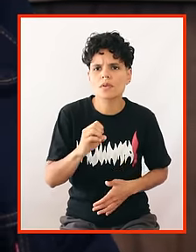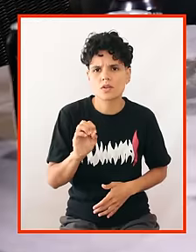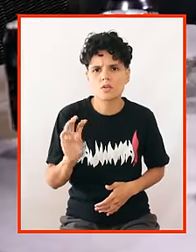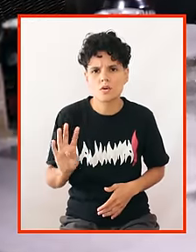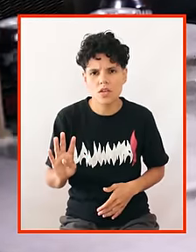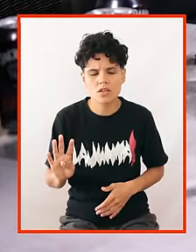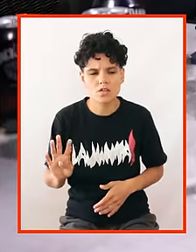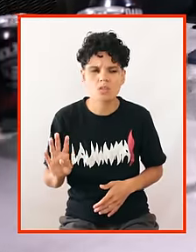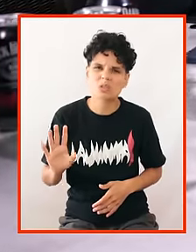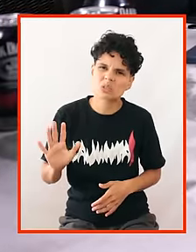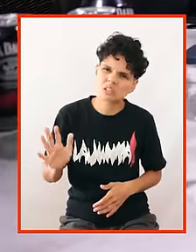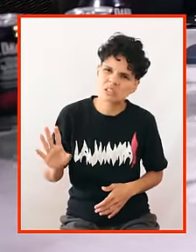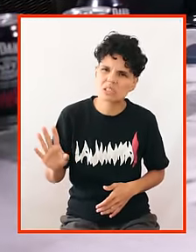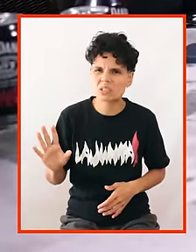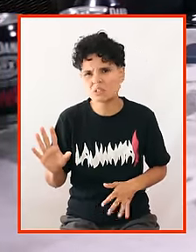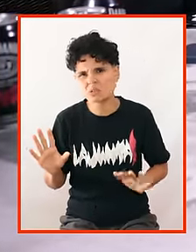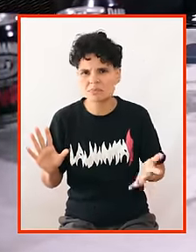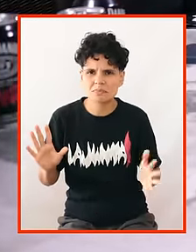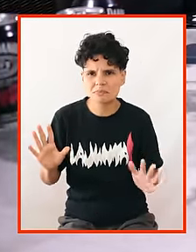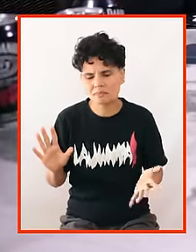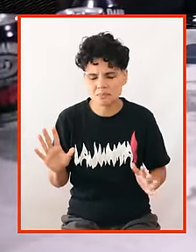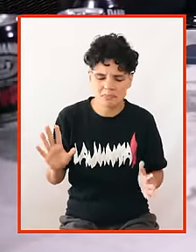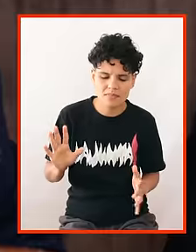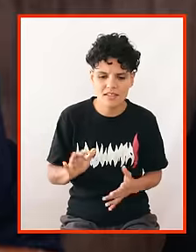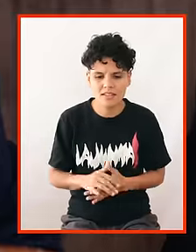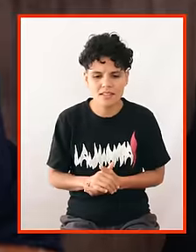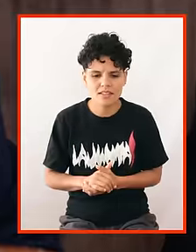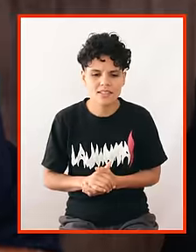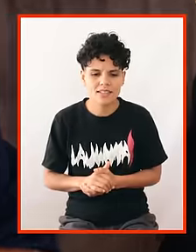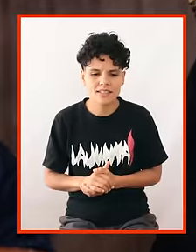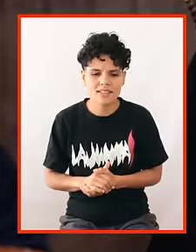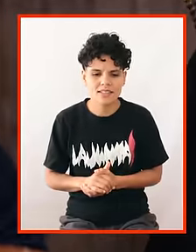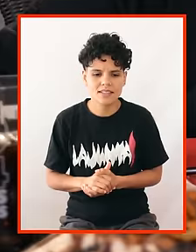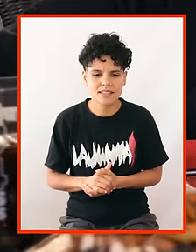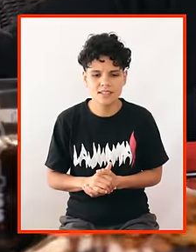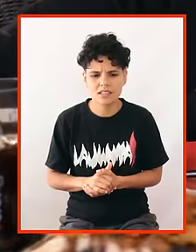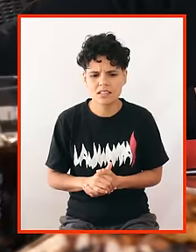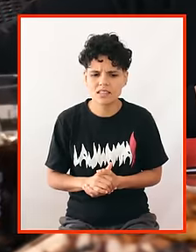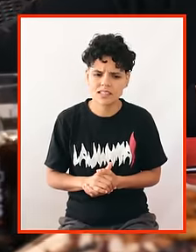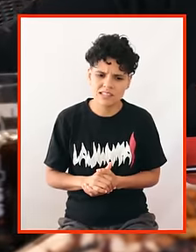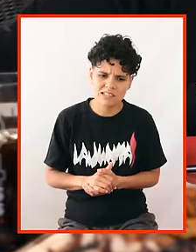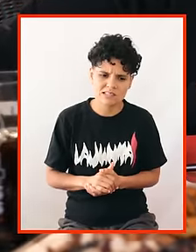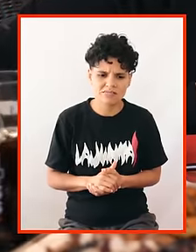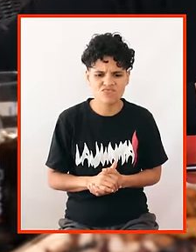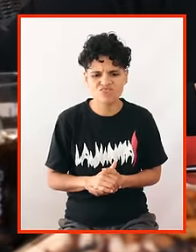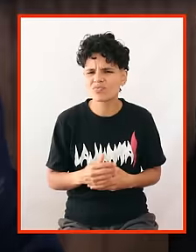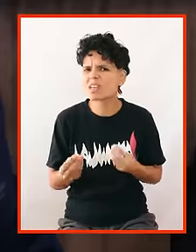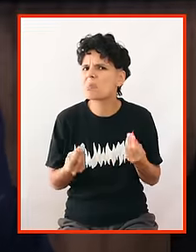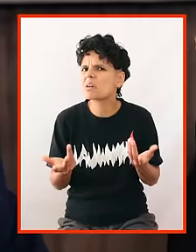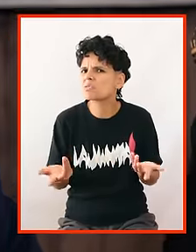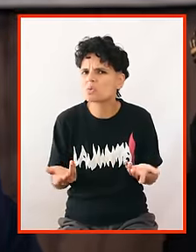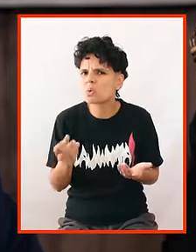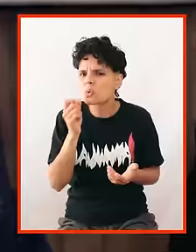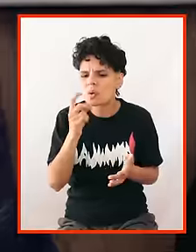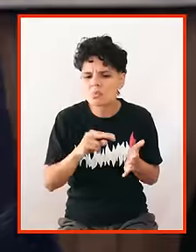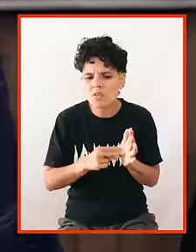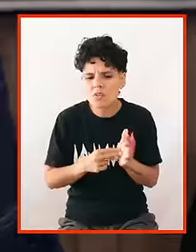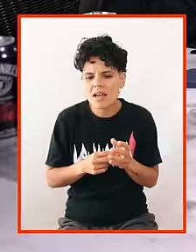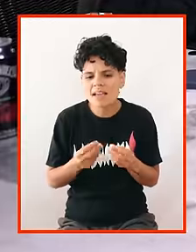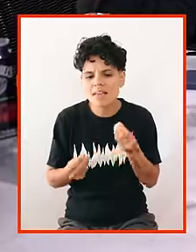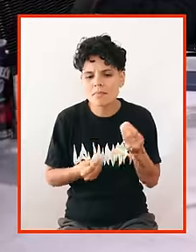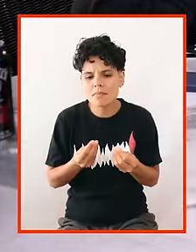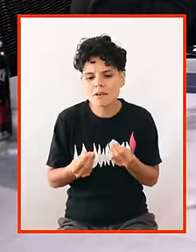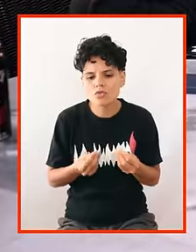por ejemplo, ¿no? A ver, puede ser. 2005, yo creo. Y había llovido, había pasado algo así, estaba húmedo.